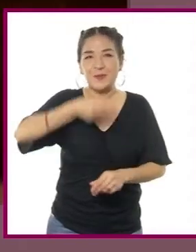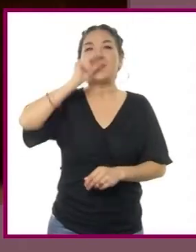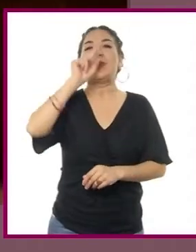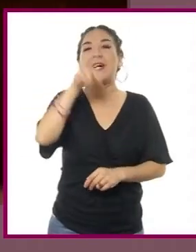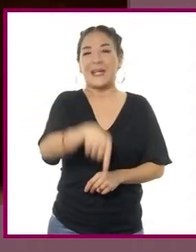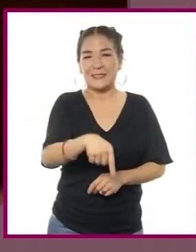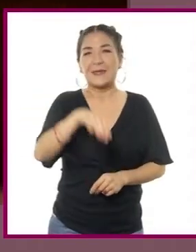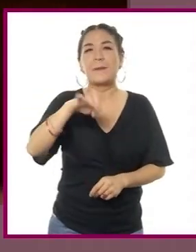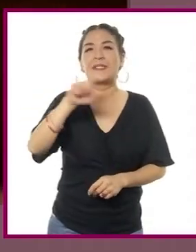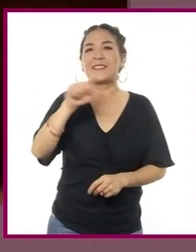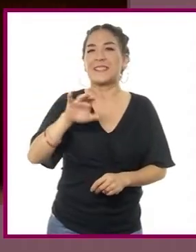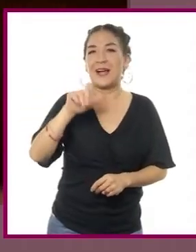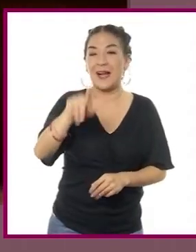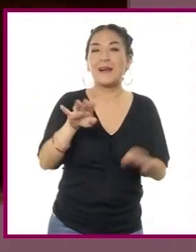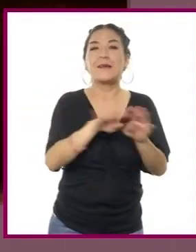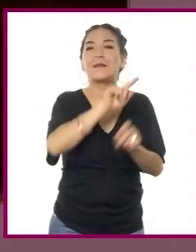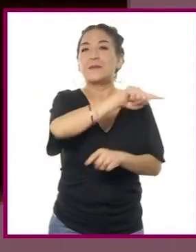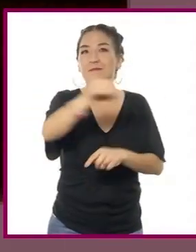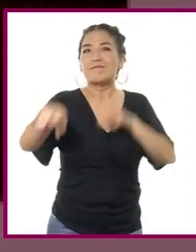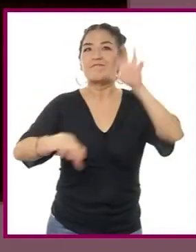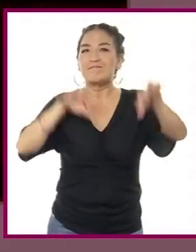España.